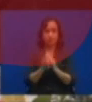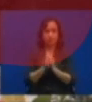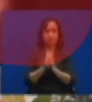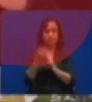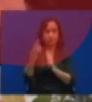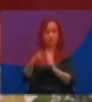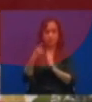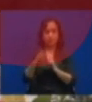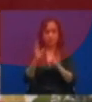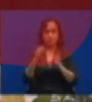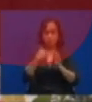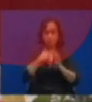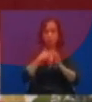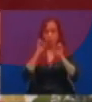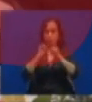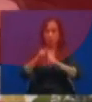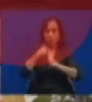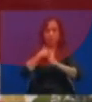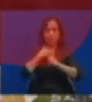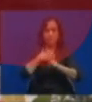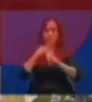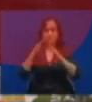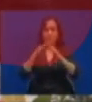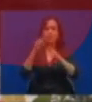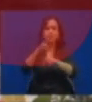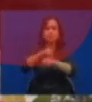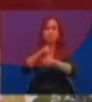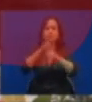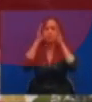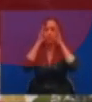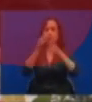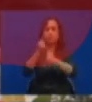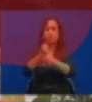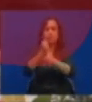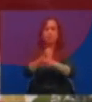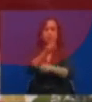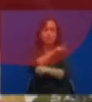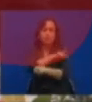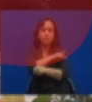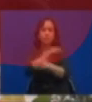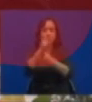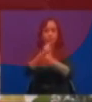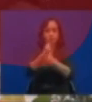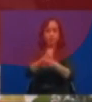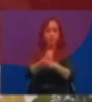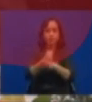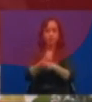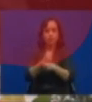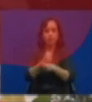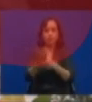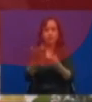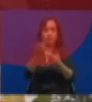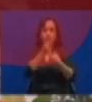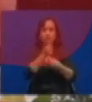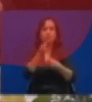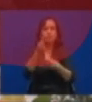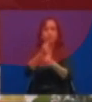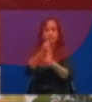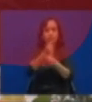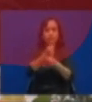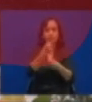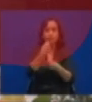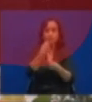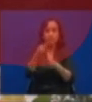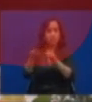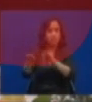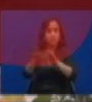hiciste que me quedo yo también que me dedico a trabajar de policía a trabajar que soldado va a trabajar por eso les digo